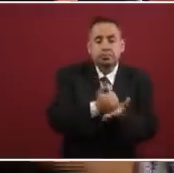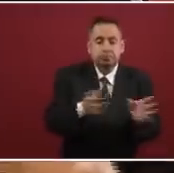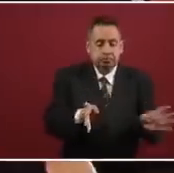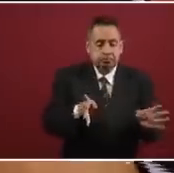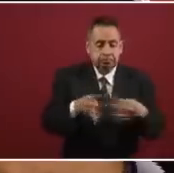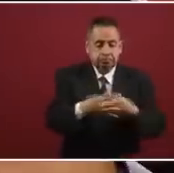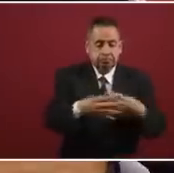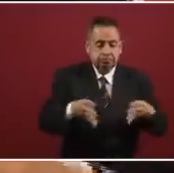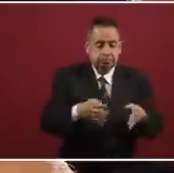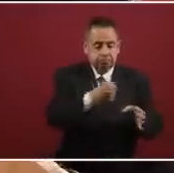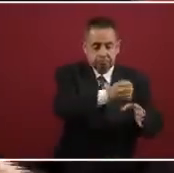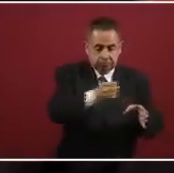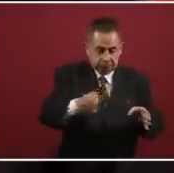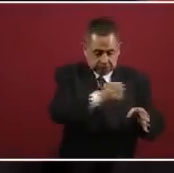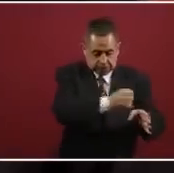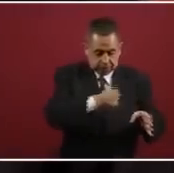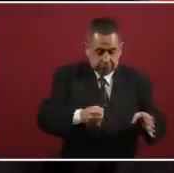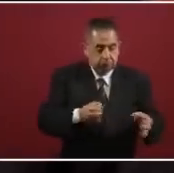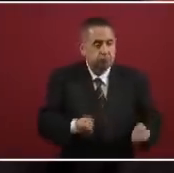había la mala costumbre